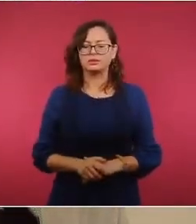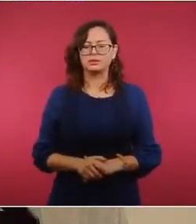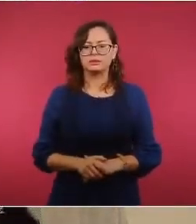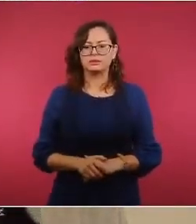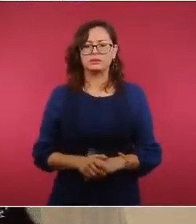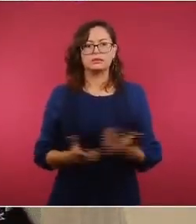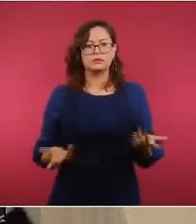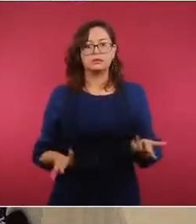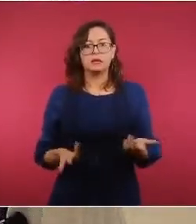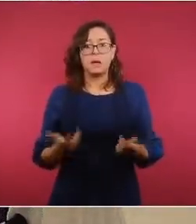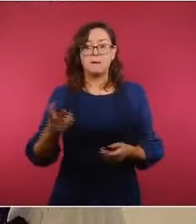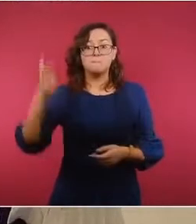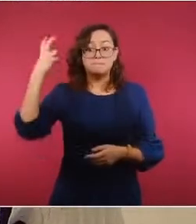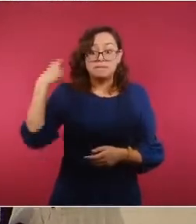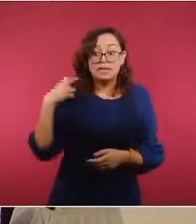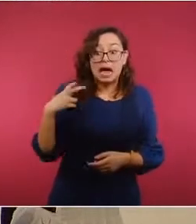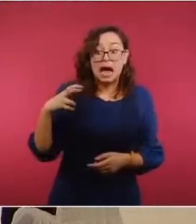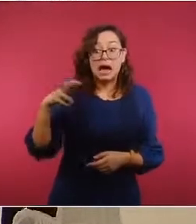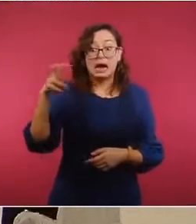utilizarlo